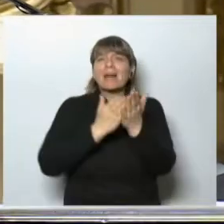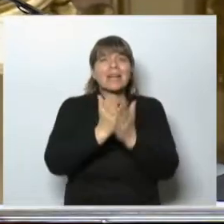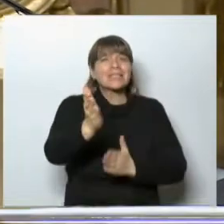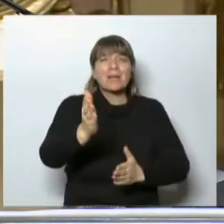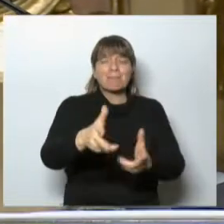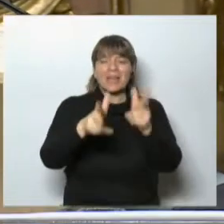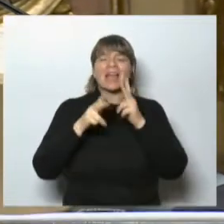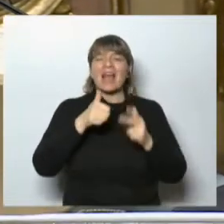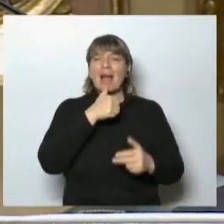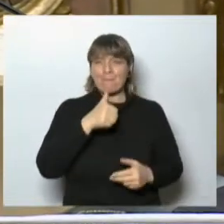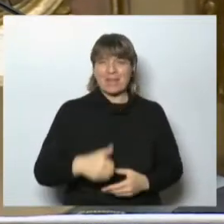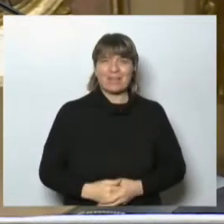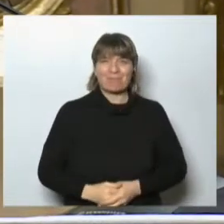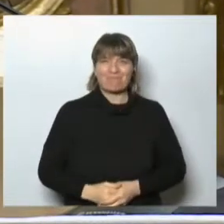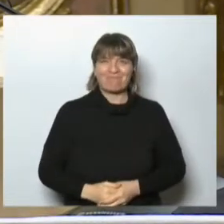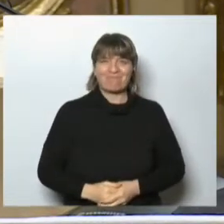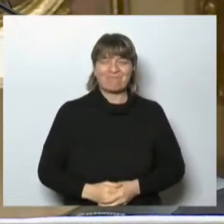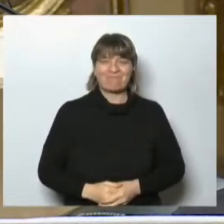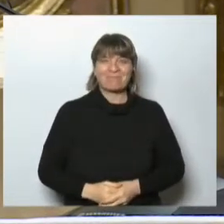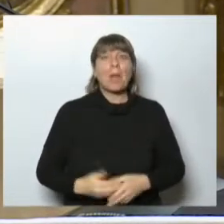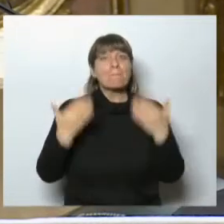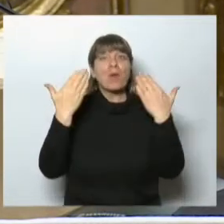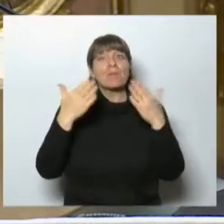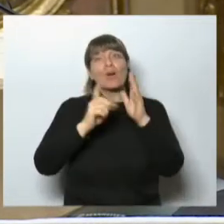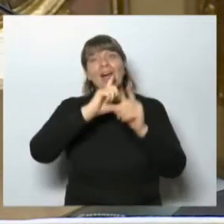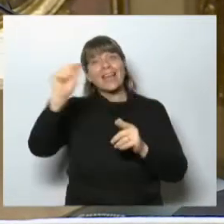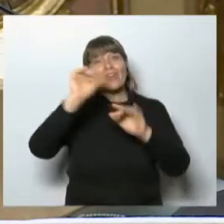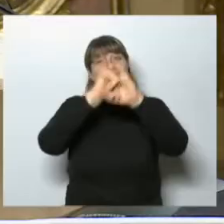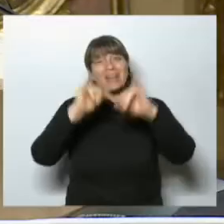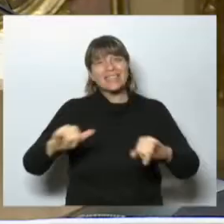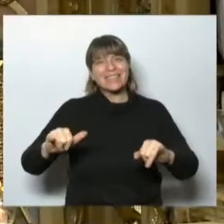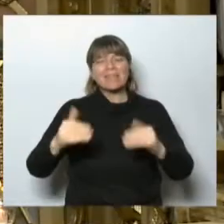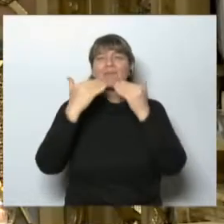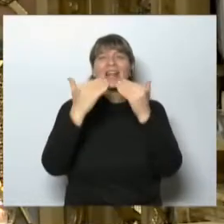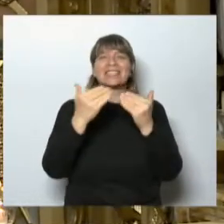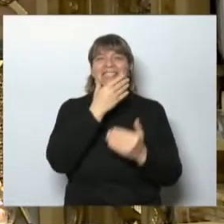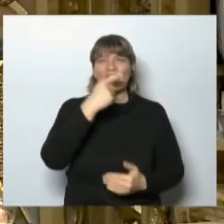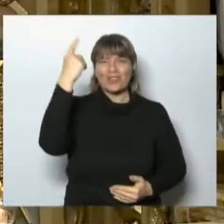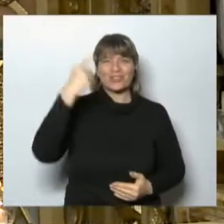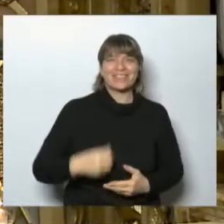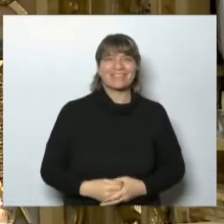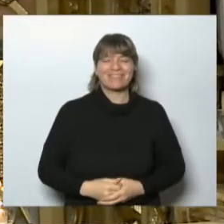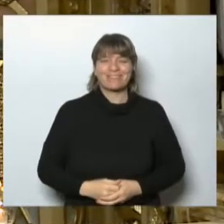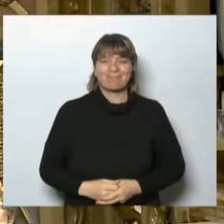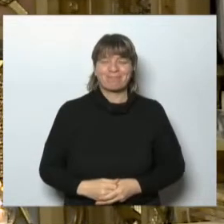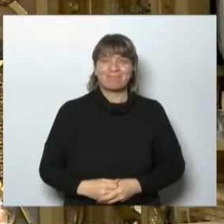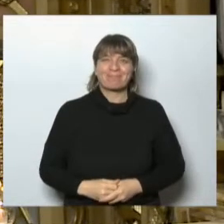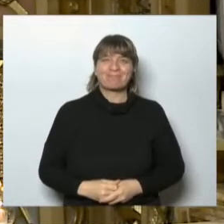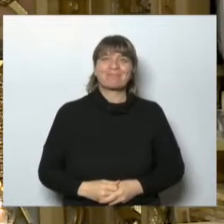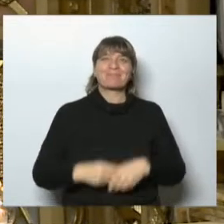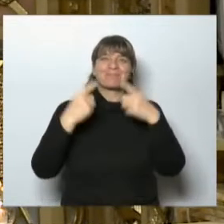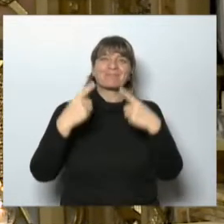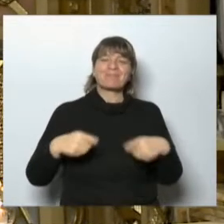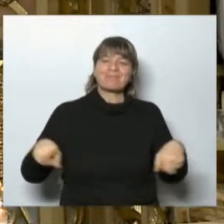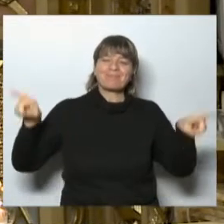y permanezca para siempre. Amén. Podemos irnos en paz. Demos gracias a Dios.